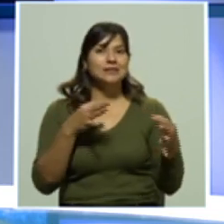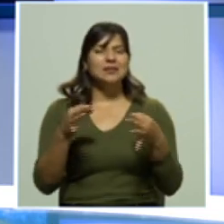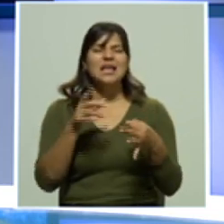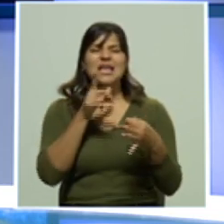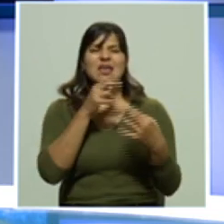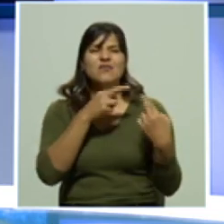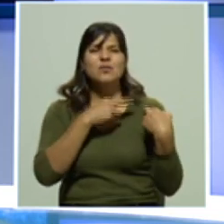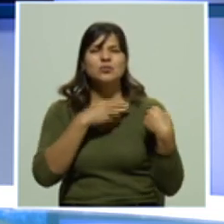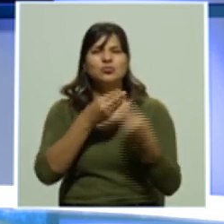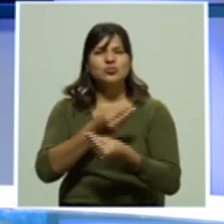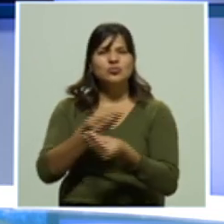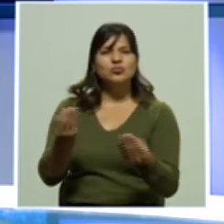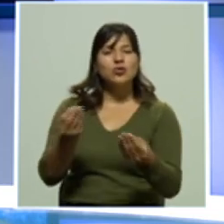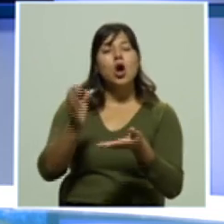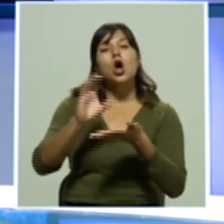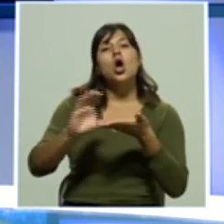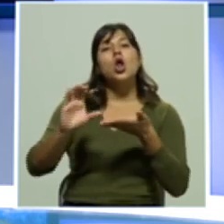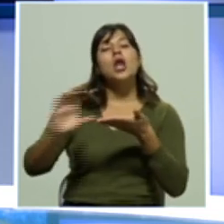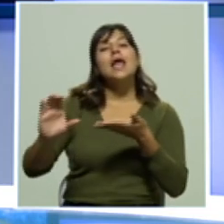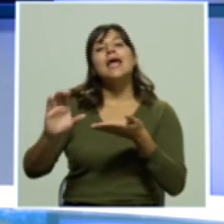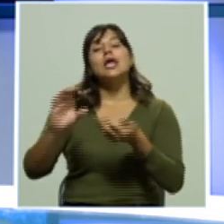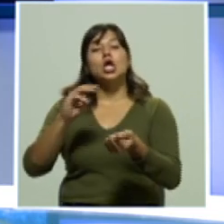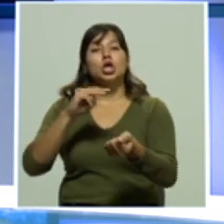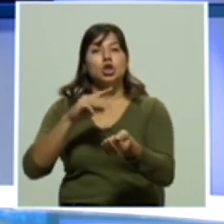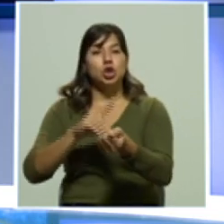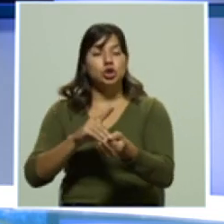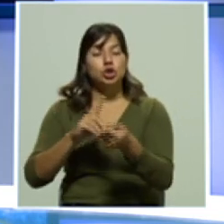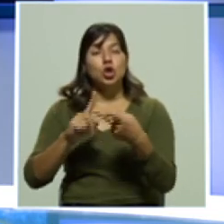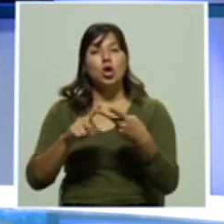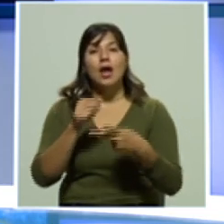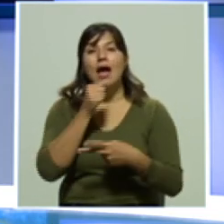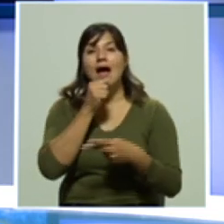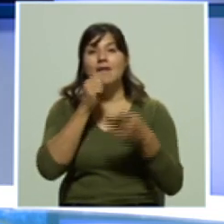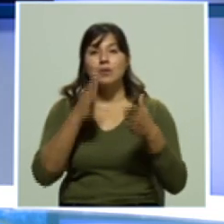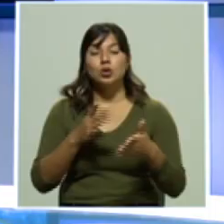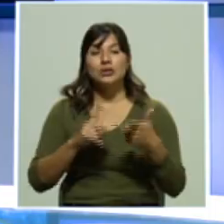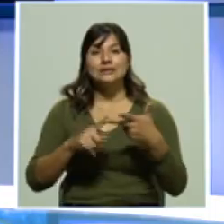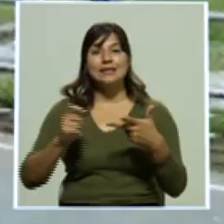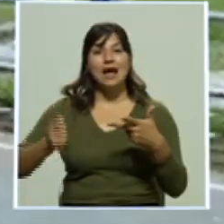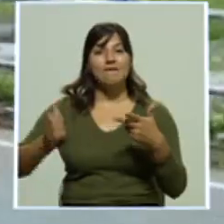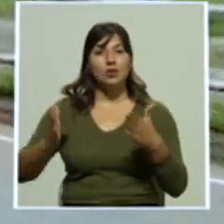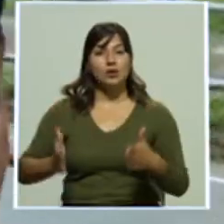cargo de los colegios de médicos, de abogados y periodistas.